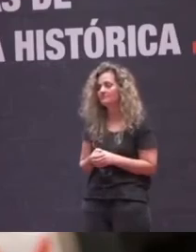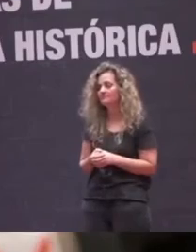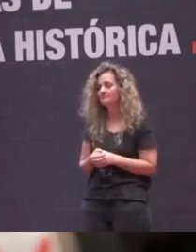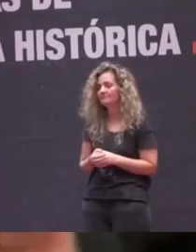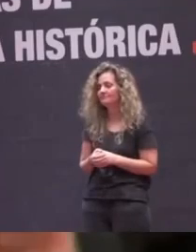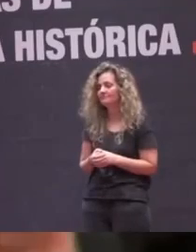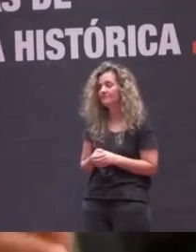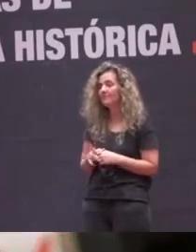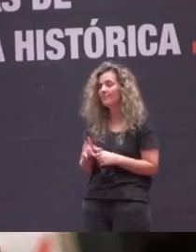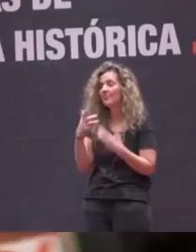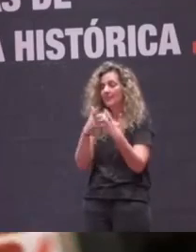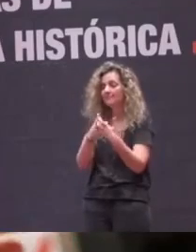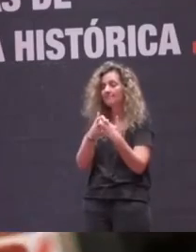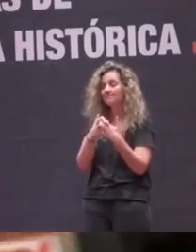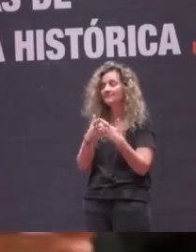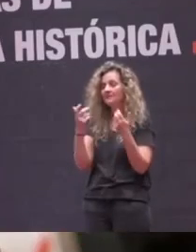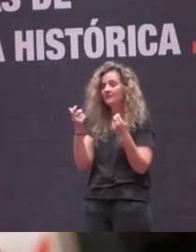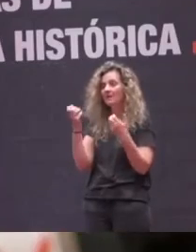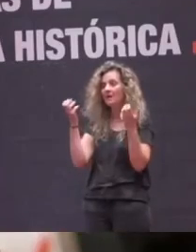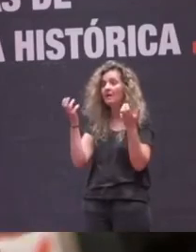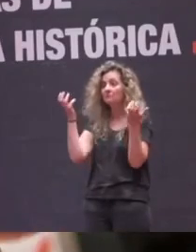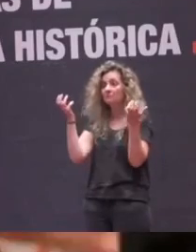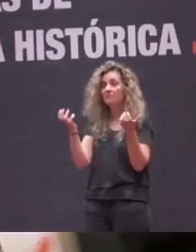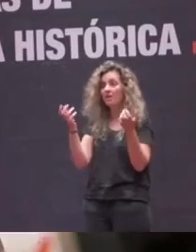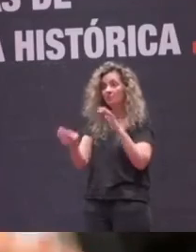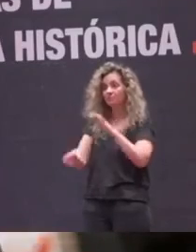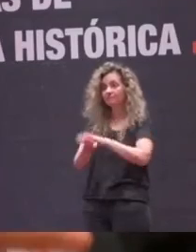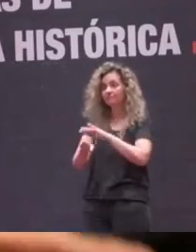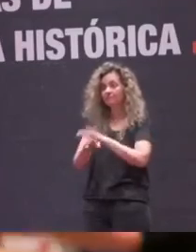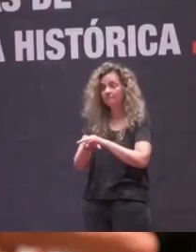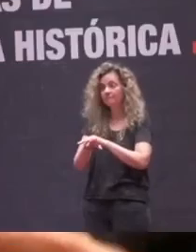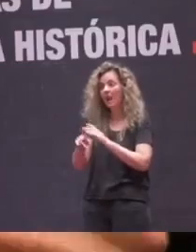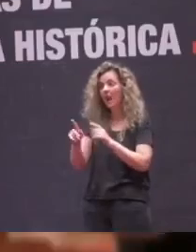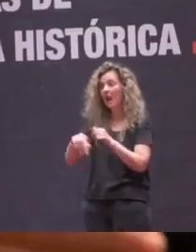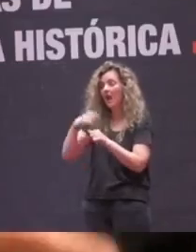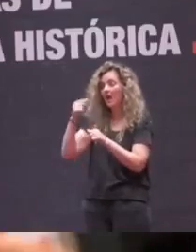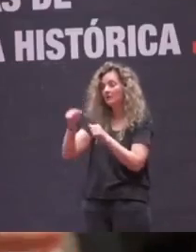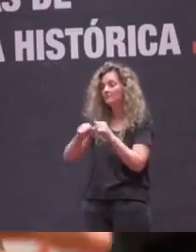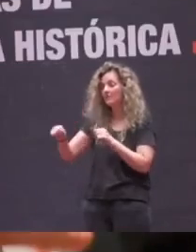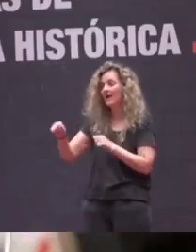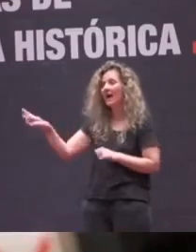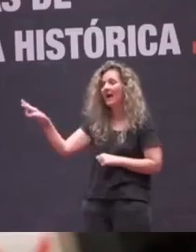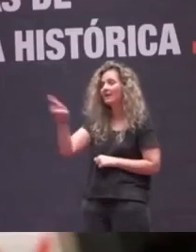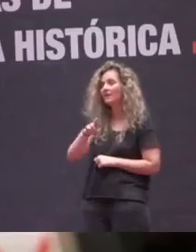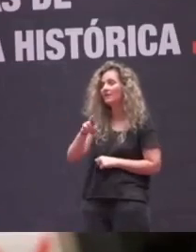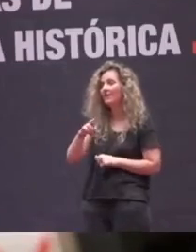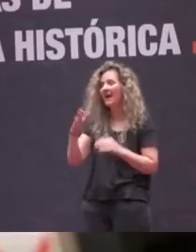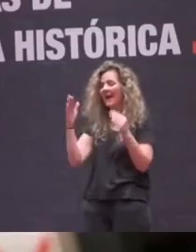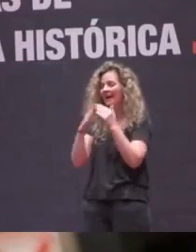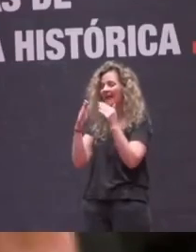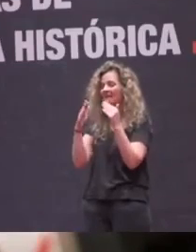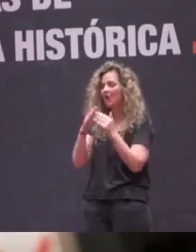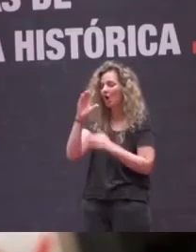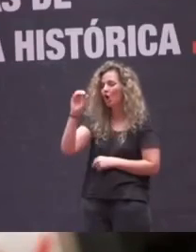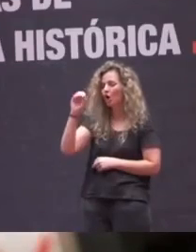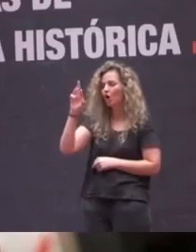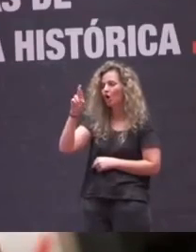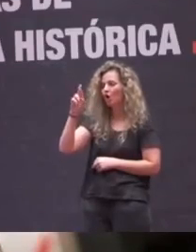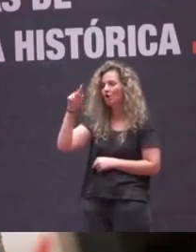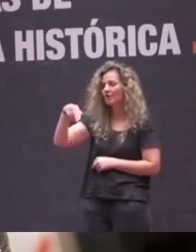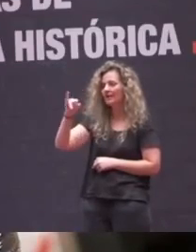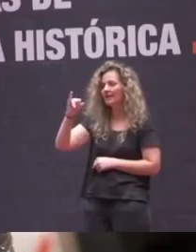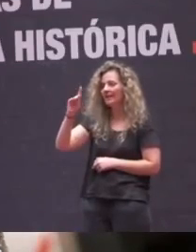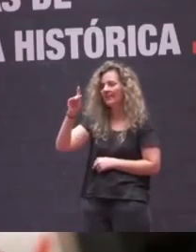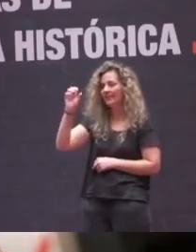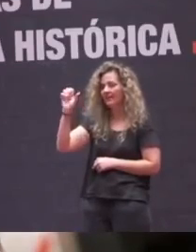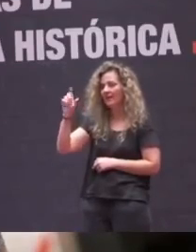A batalla de Meirás continúa e hai que preparar as seguintes. Una das próximas debe ser recuperar tamén a Casa Cornide e estamos en eso. Es decir,